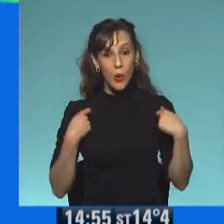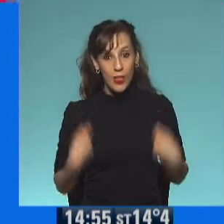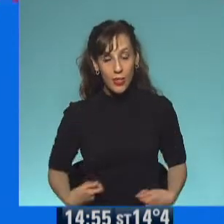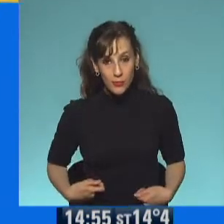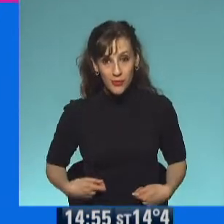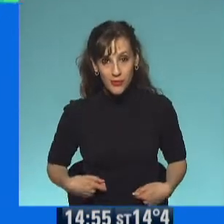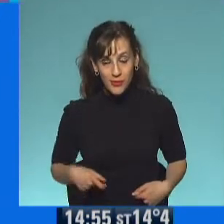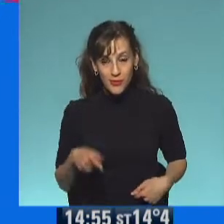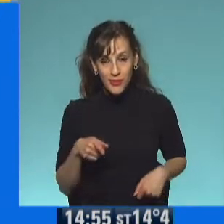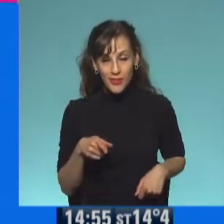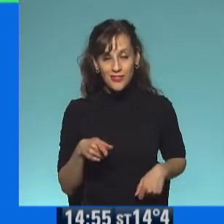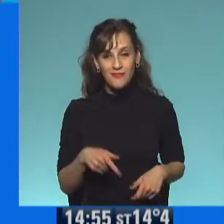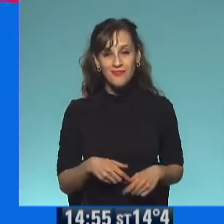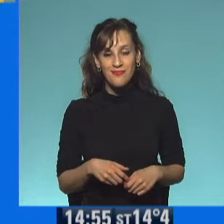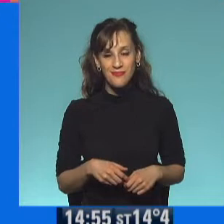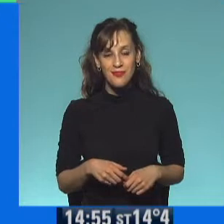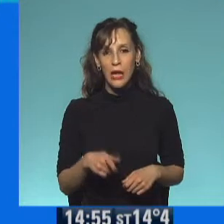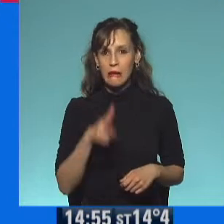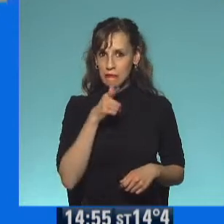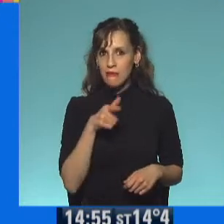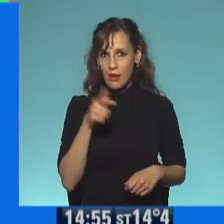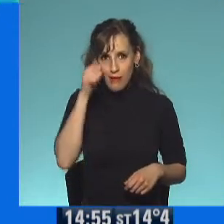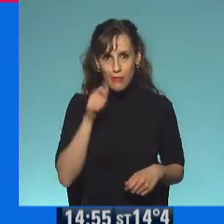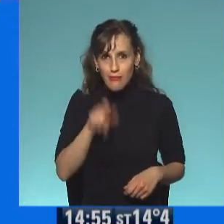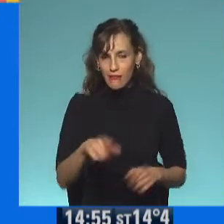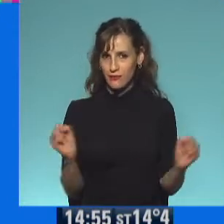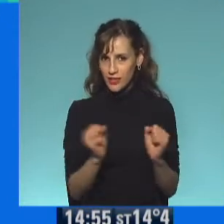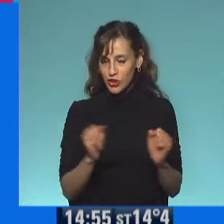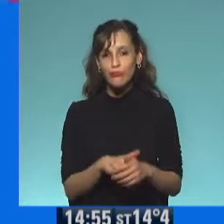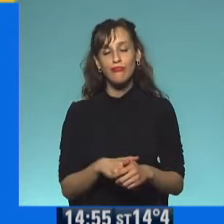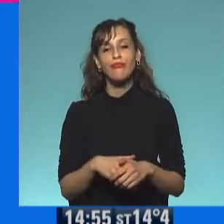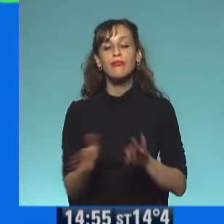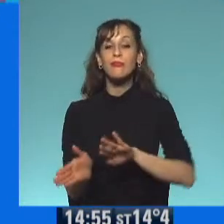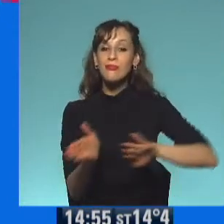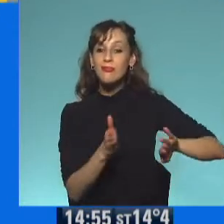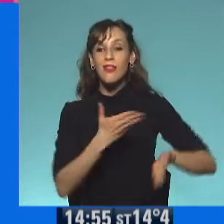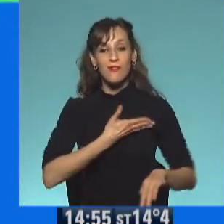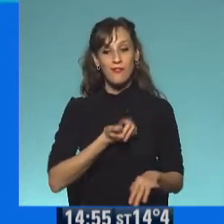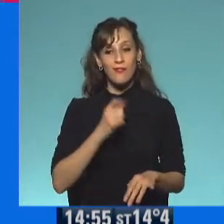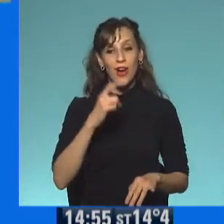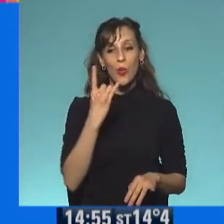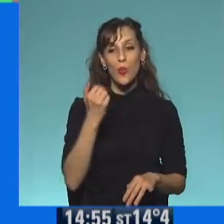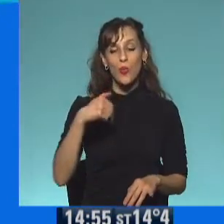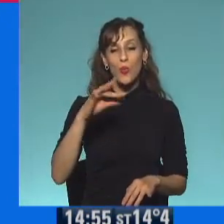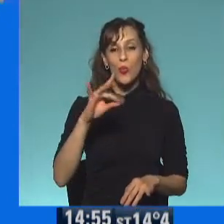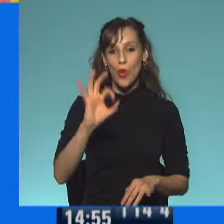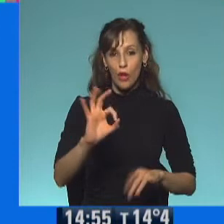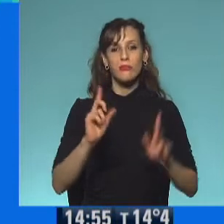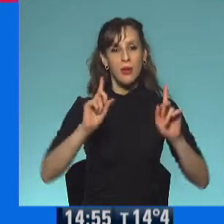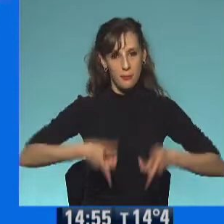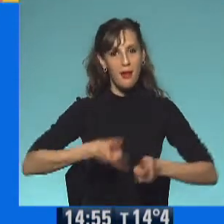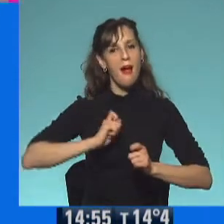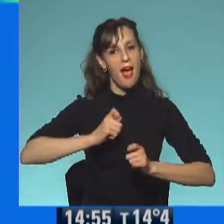por mar del plata y fotos de la foto pasando y también tienen sus sacar dar